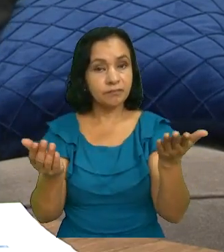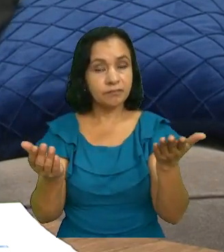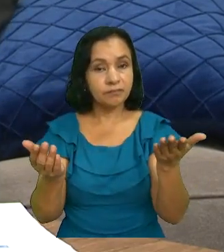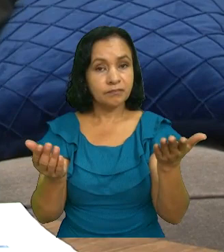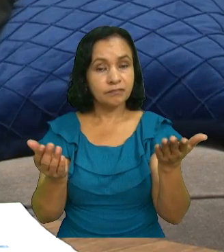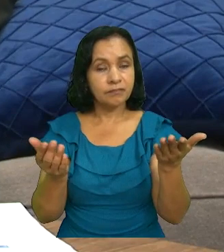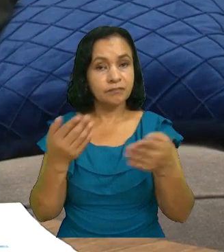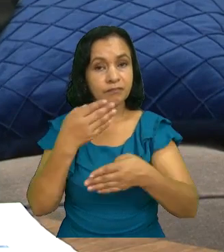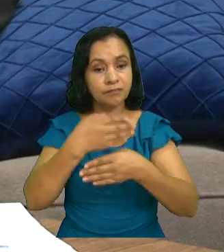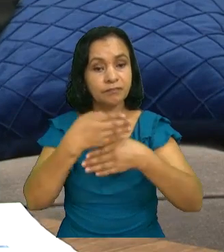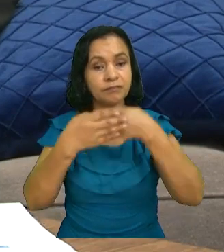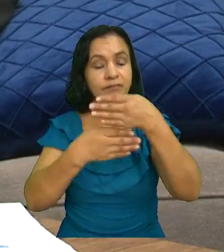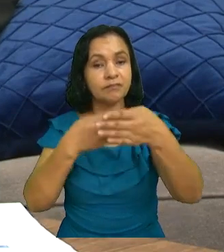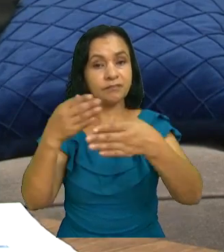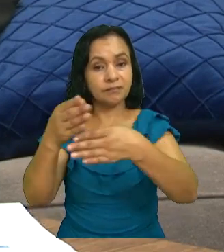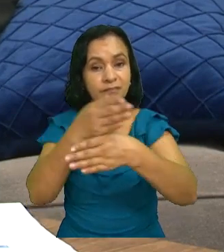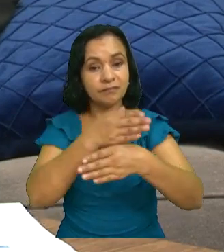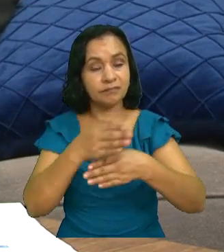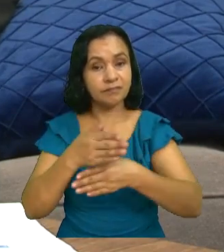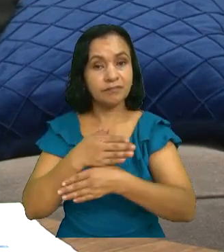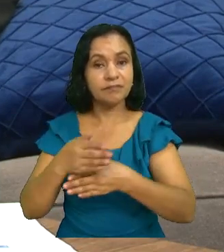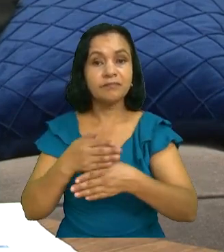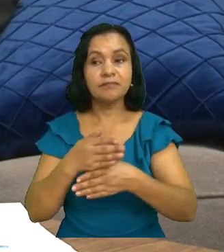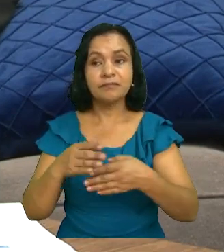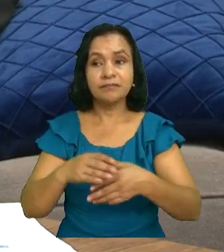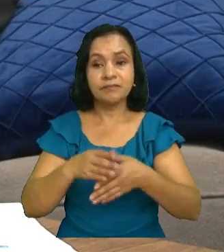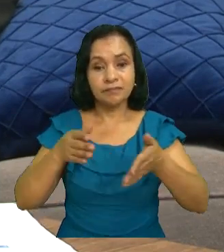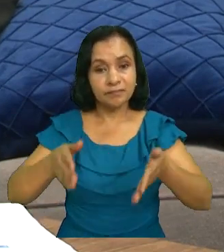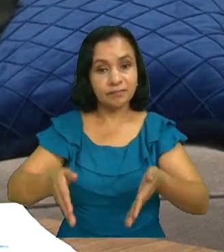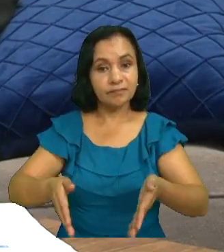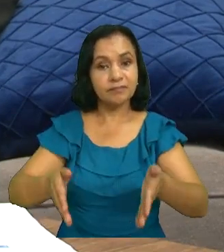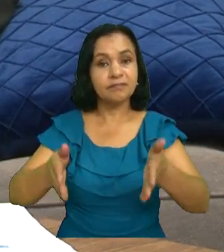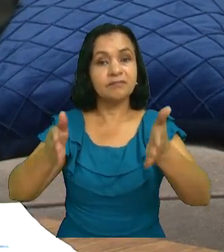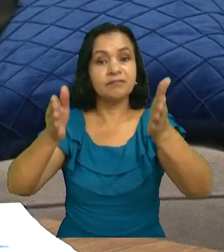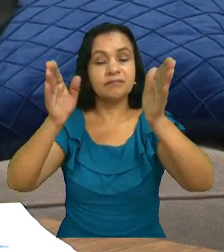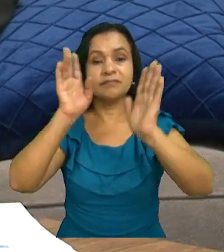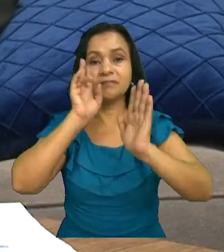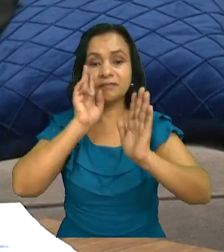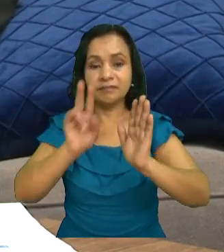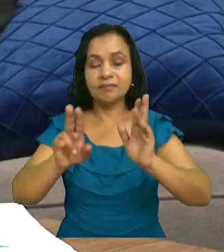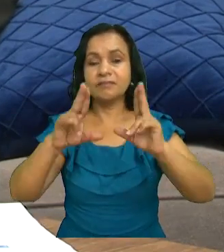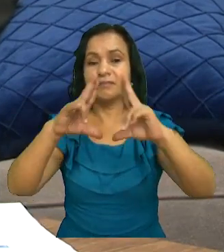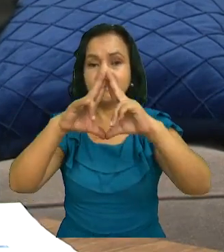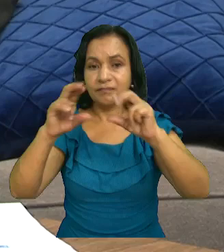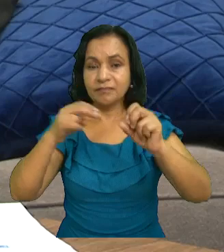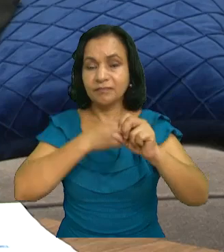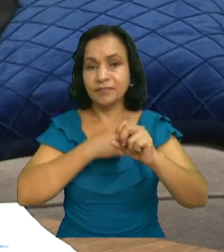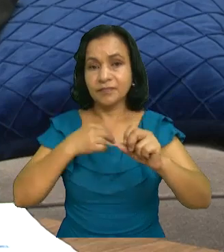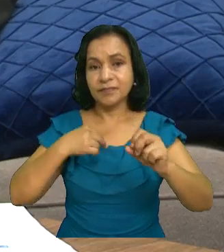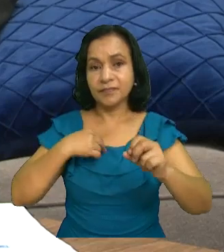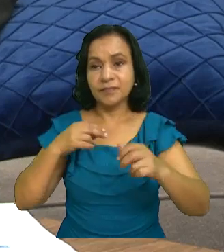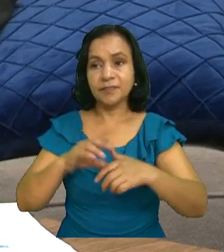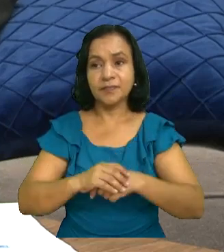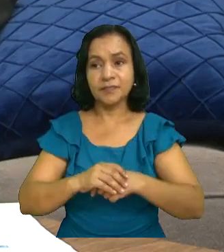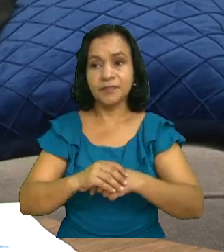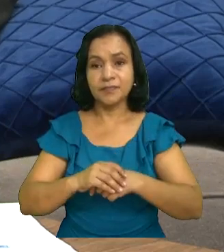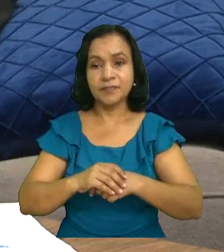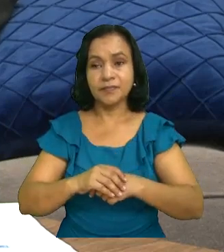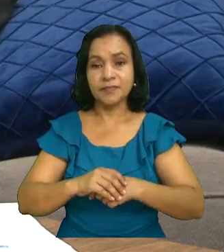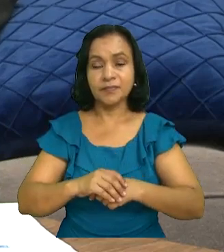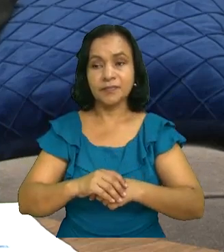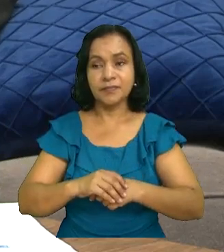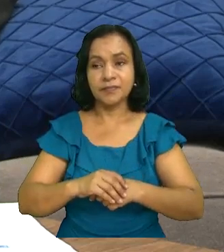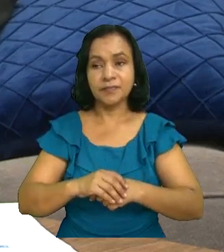la construcción de estas amplísimas redes de carreteras que se están construyendo en el país con carpetas